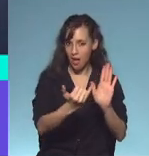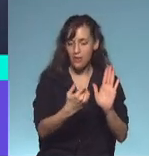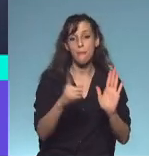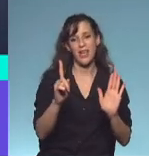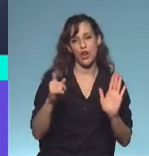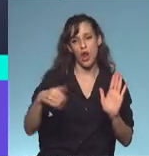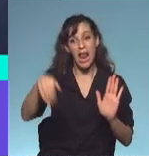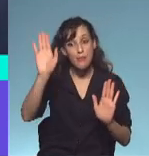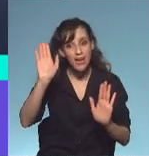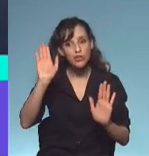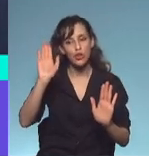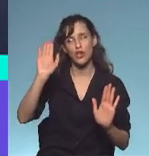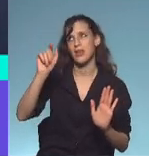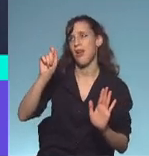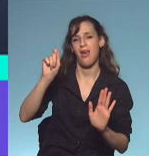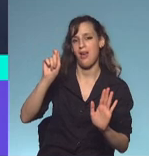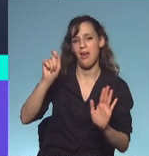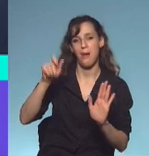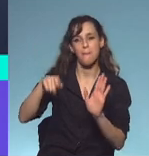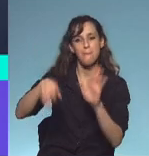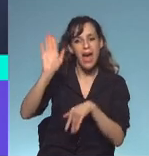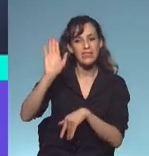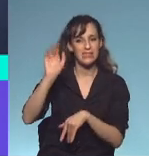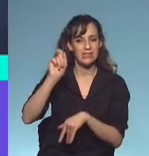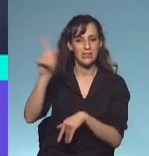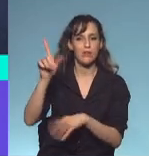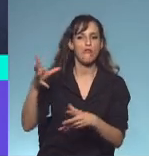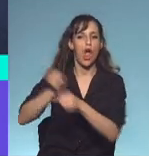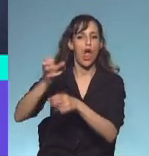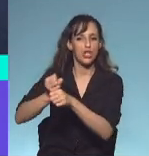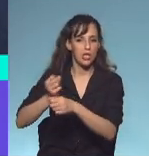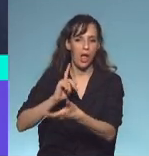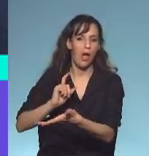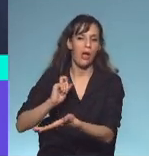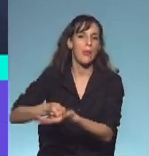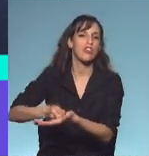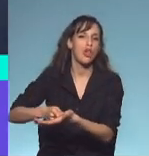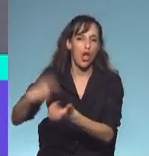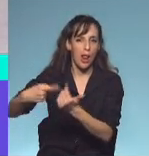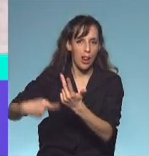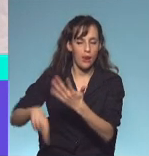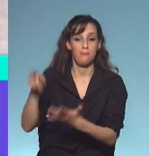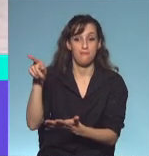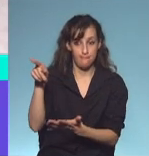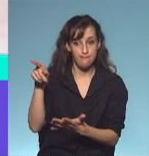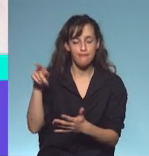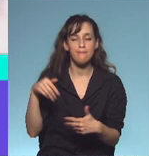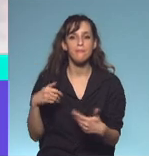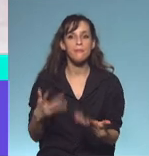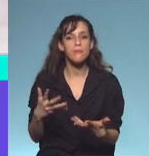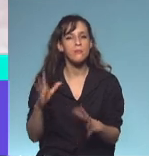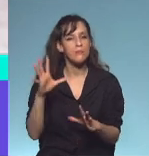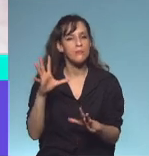mayoritaria está colocada en activos financieros, en distintas formas de activos financieros. Esto es bueno recordarlo, porque se acuerdan que cuando